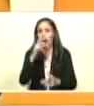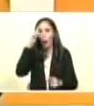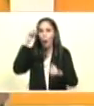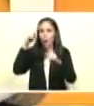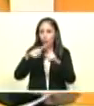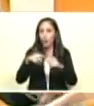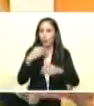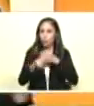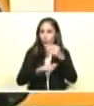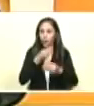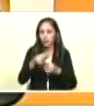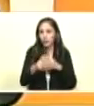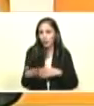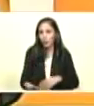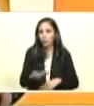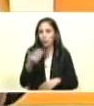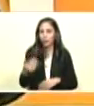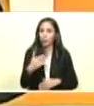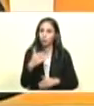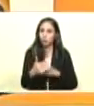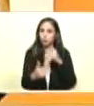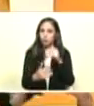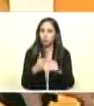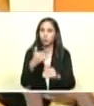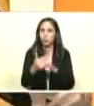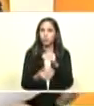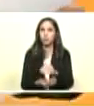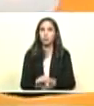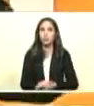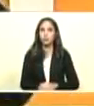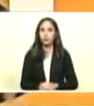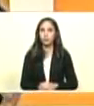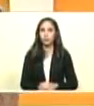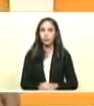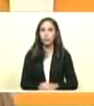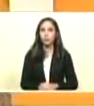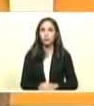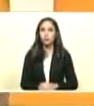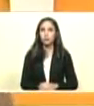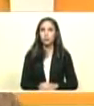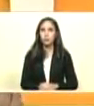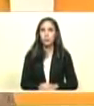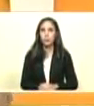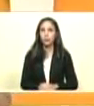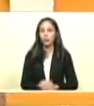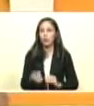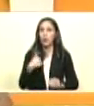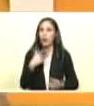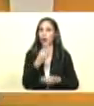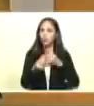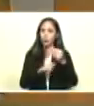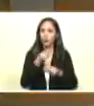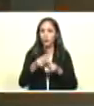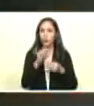muy importante, muy importante. Yo lo tenía anotado por aquí, en las reuniones de trabajo hice algunos